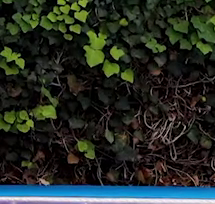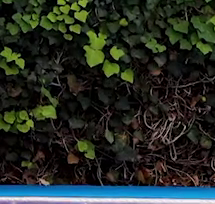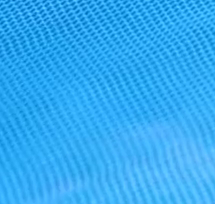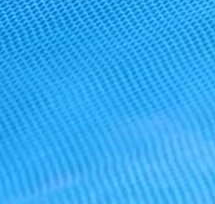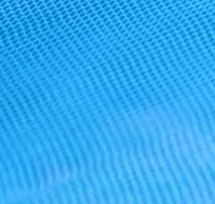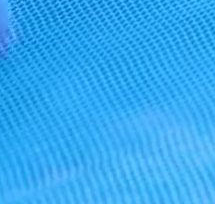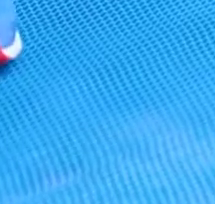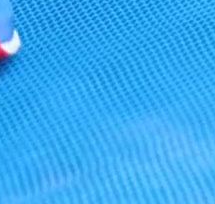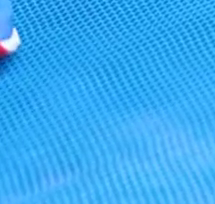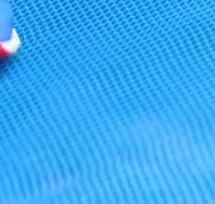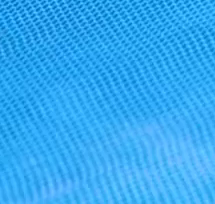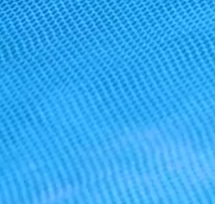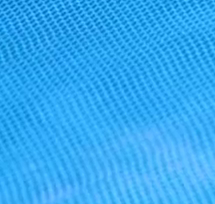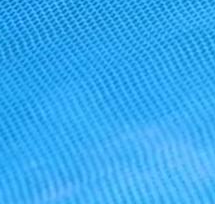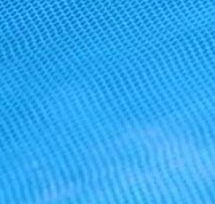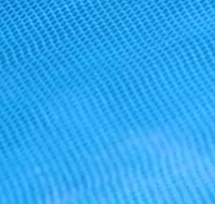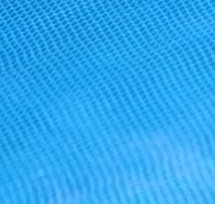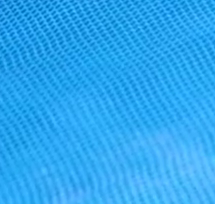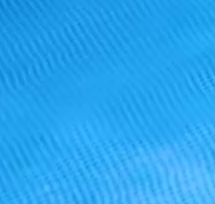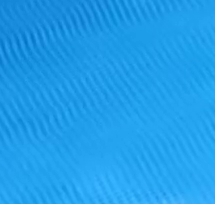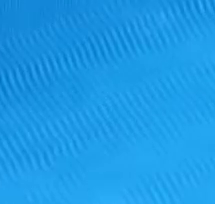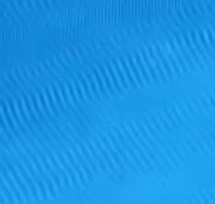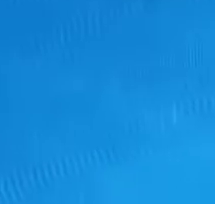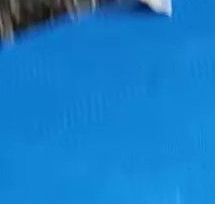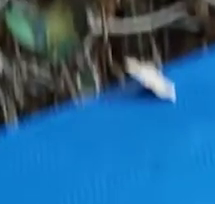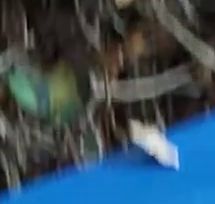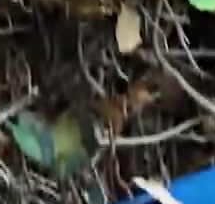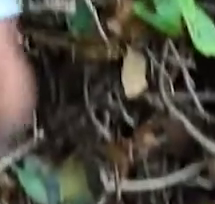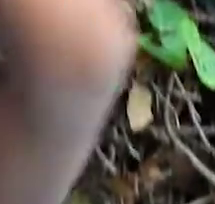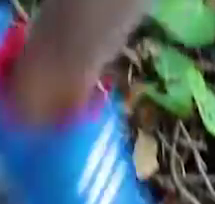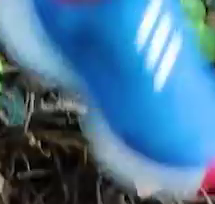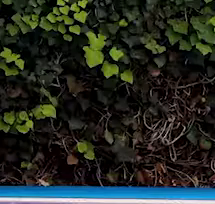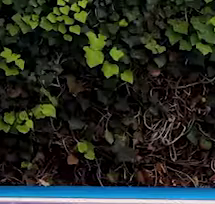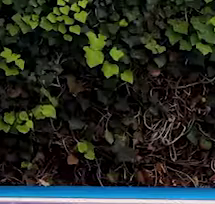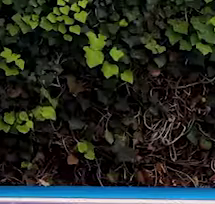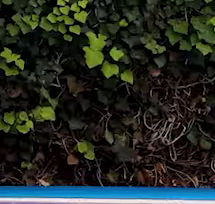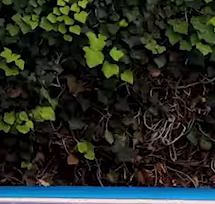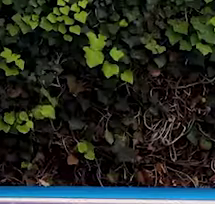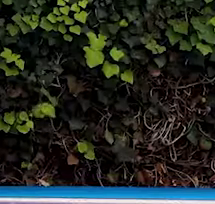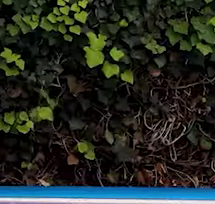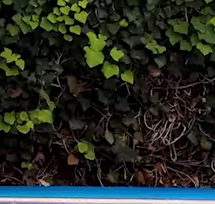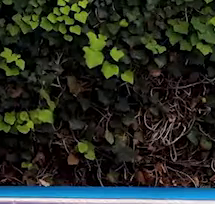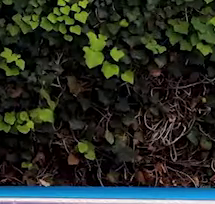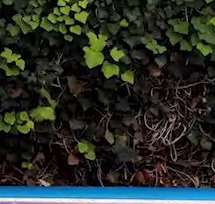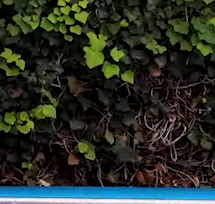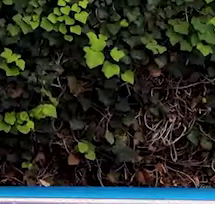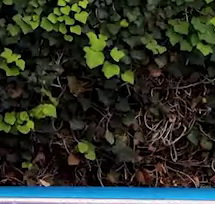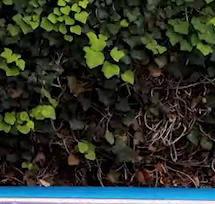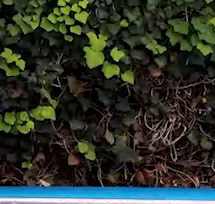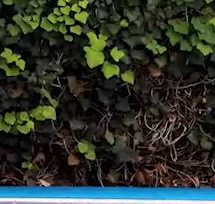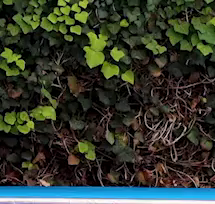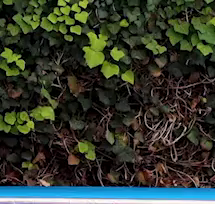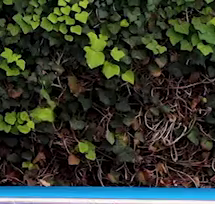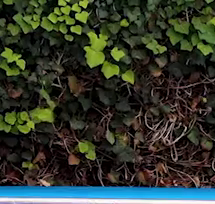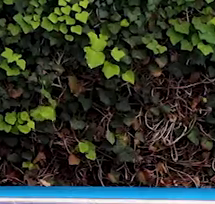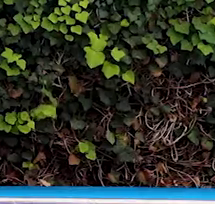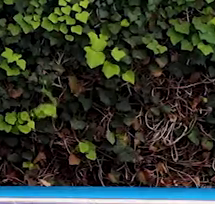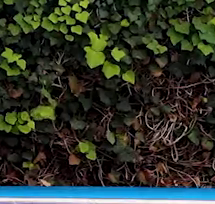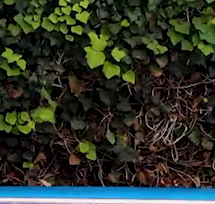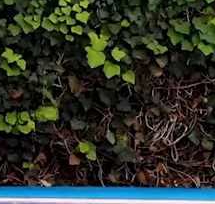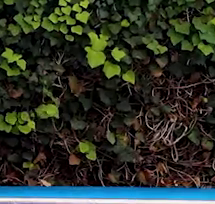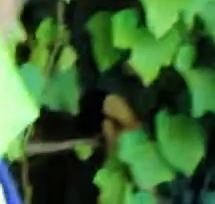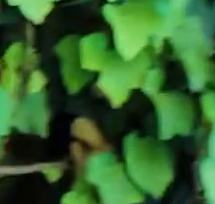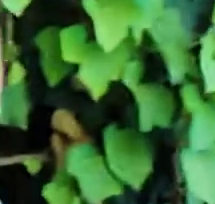Hago un poco más despacio para que puedas levantar rodilla y mano de... Al mismo tiempo, elevando el talón del